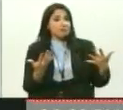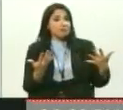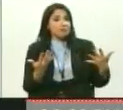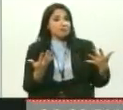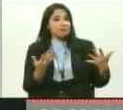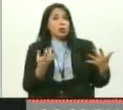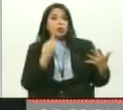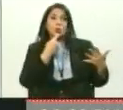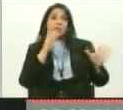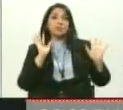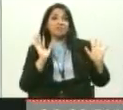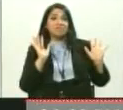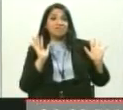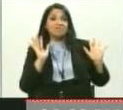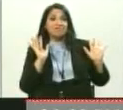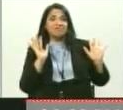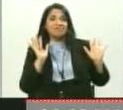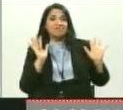O cuando así lo amerite.